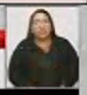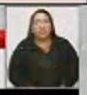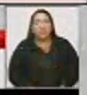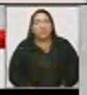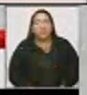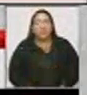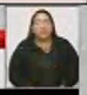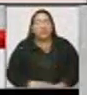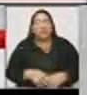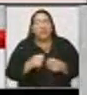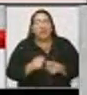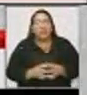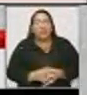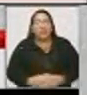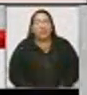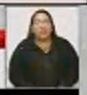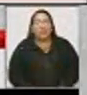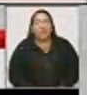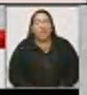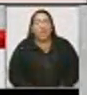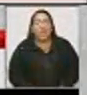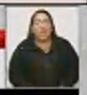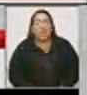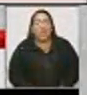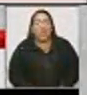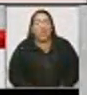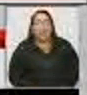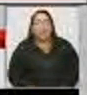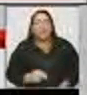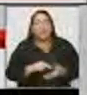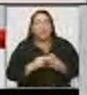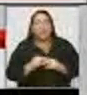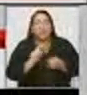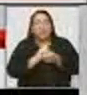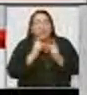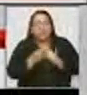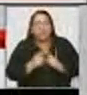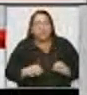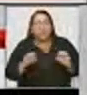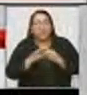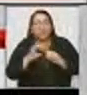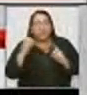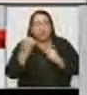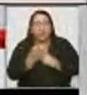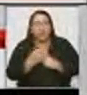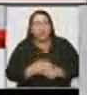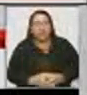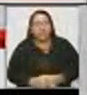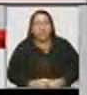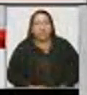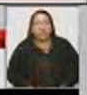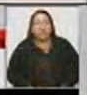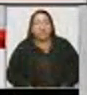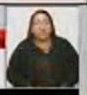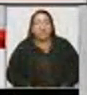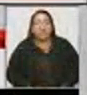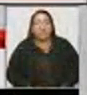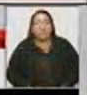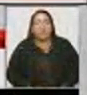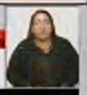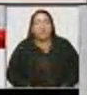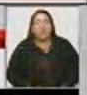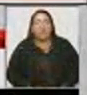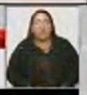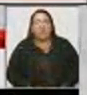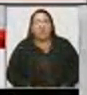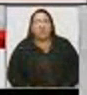del compromiso de todas y todas, porque significa un cambio cultural. En el caso